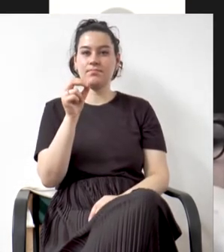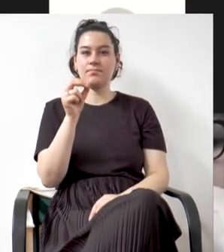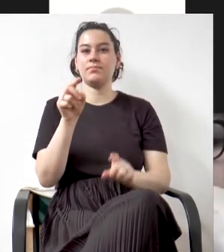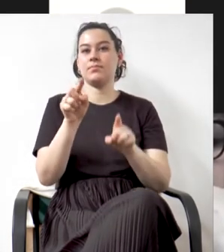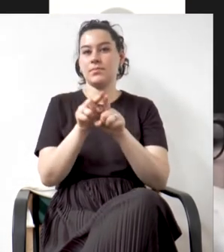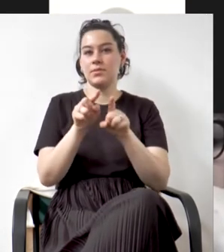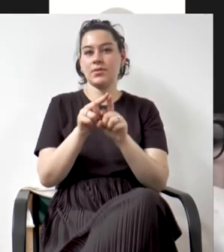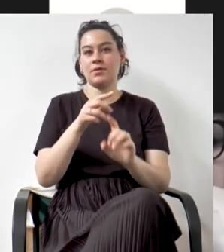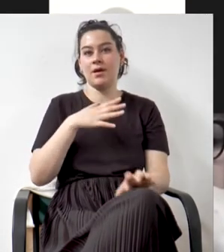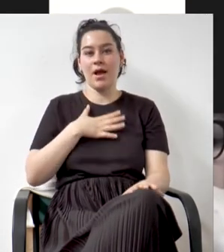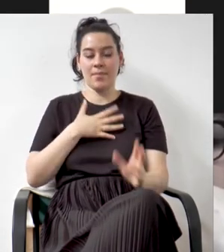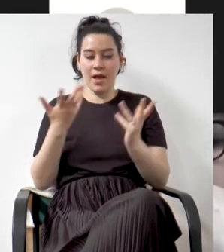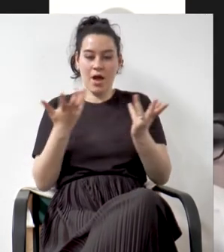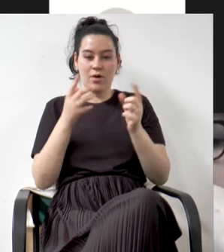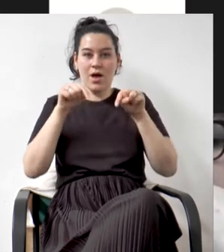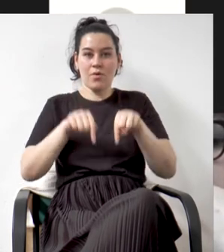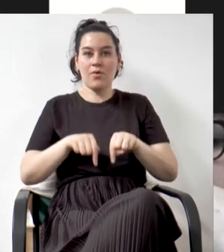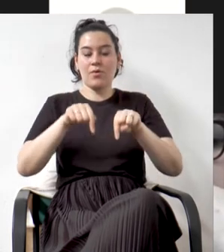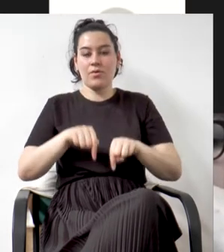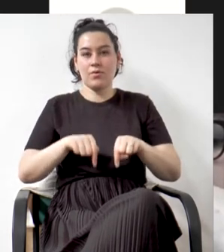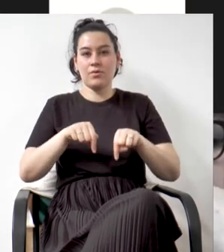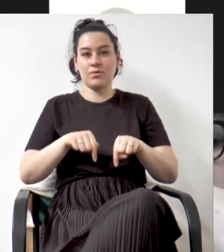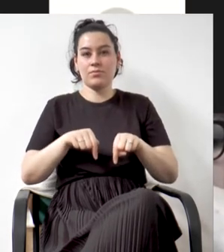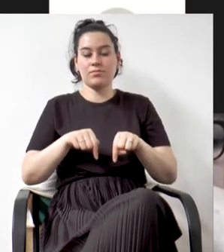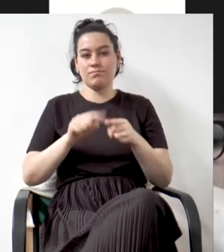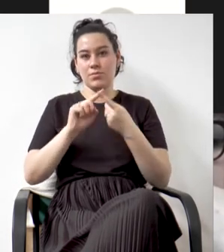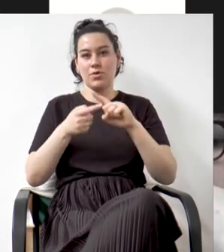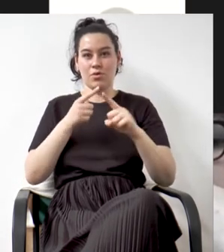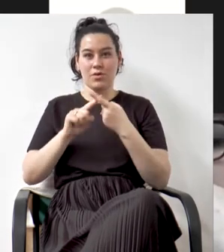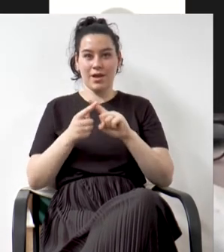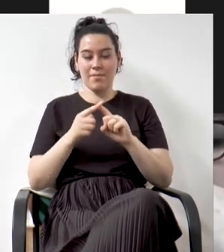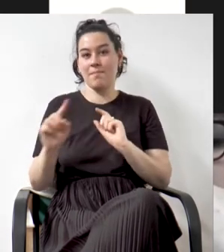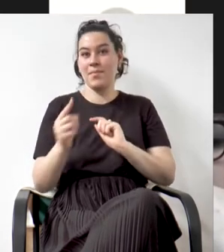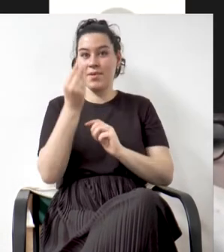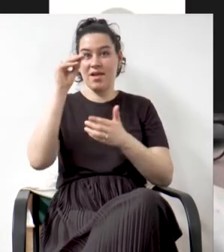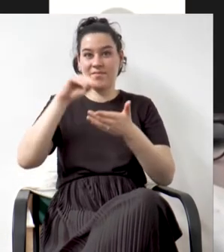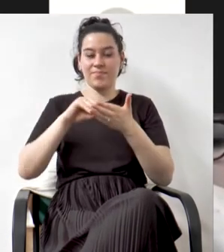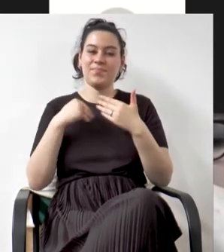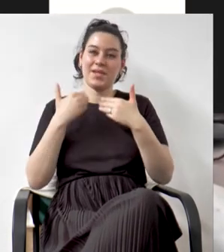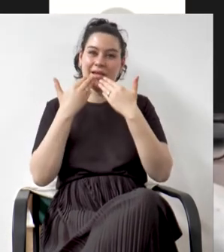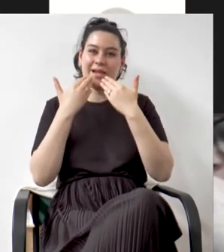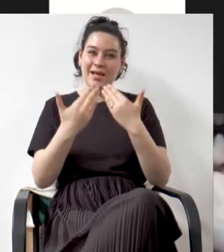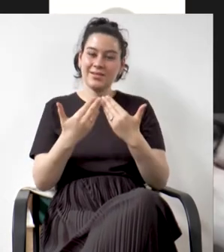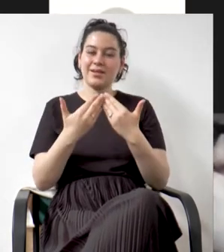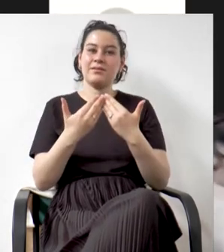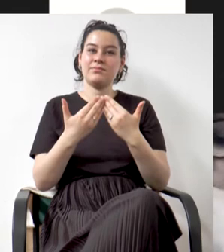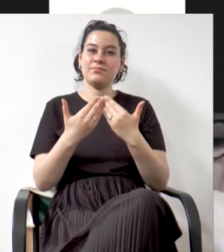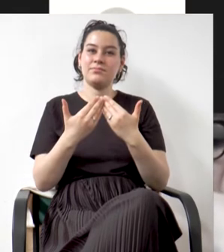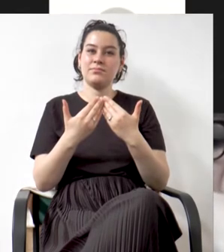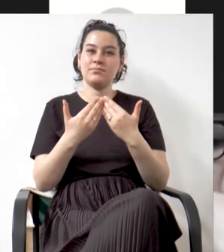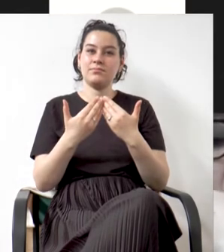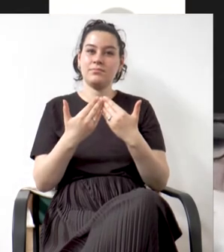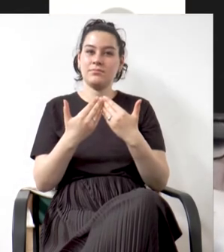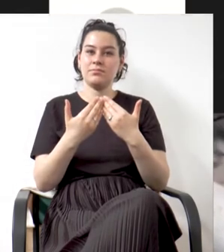Y a mí me está tocando en el día de hoy moderar esta mesa. Así que primeramente agradecer a